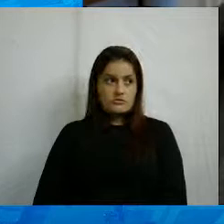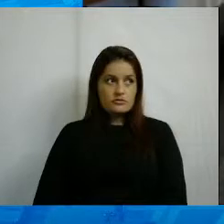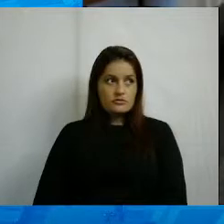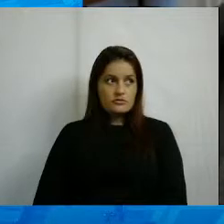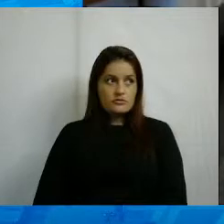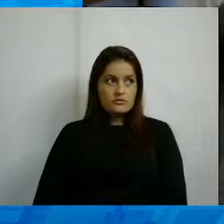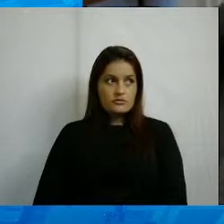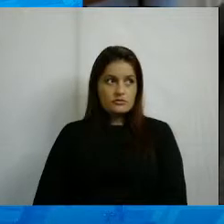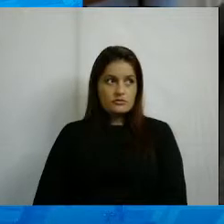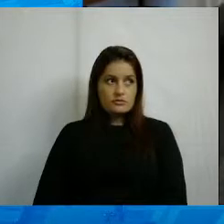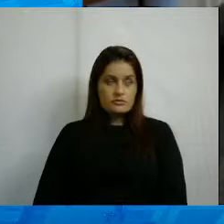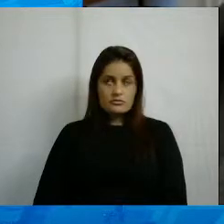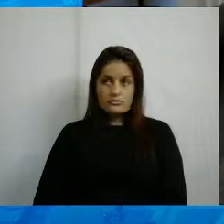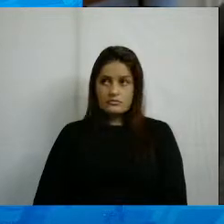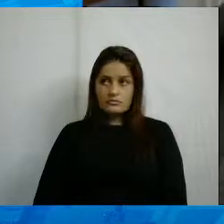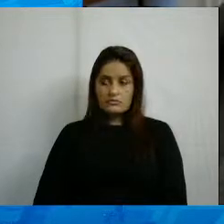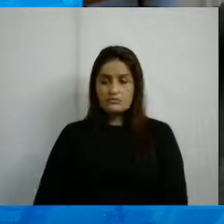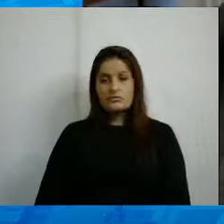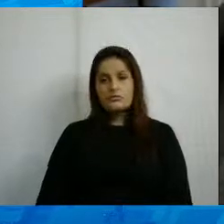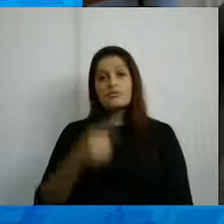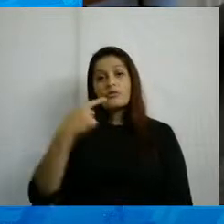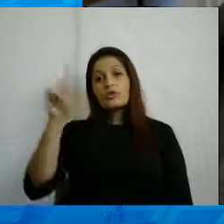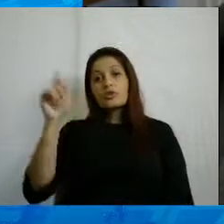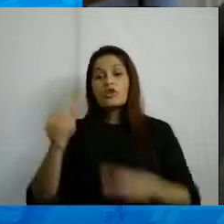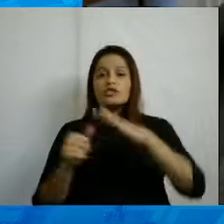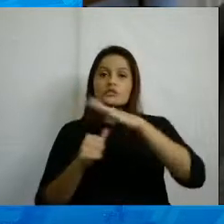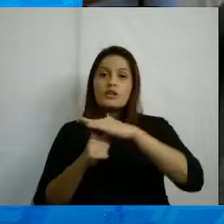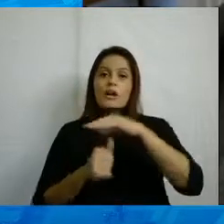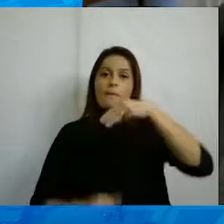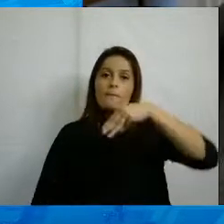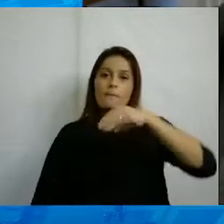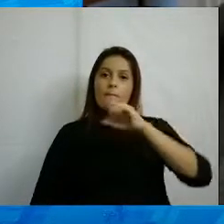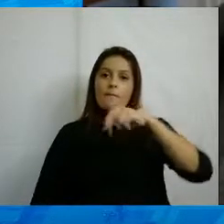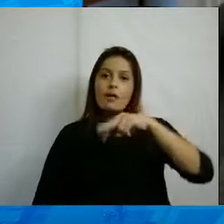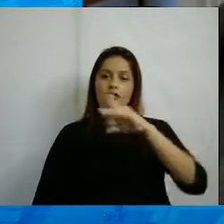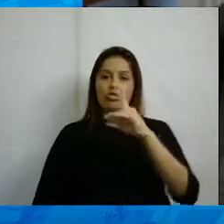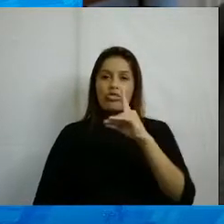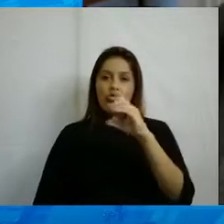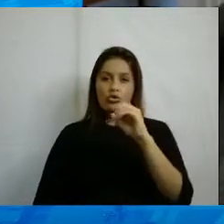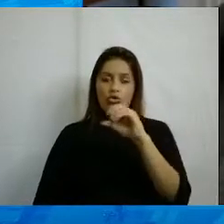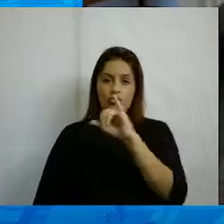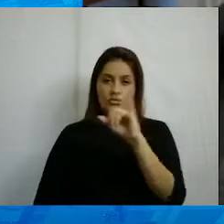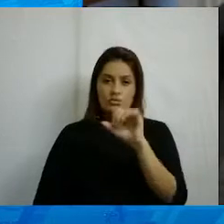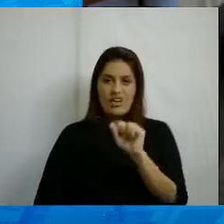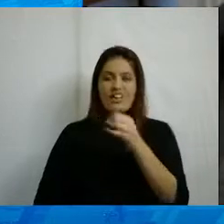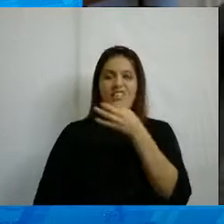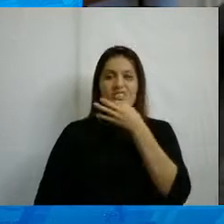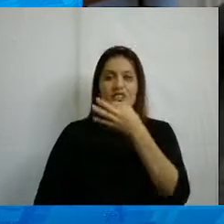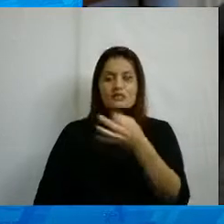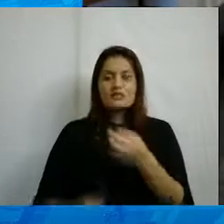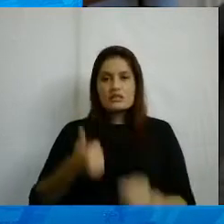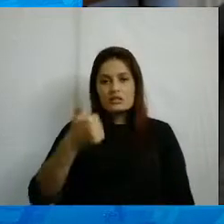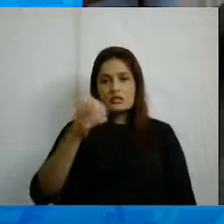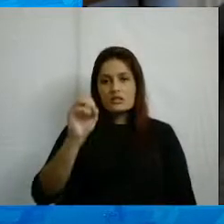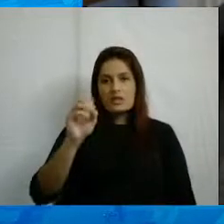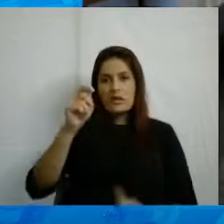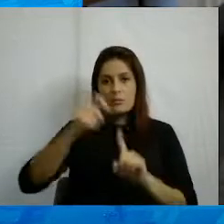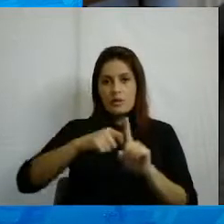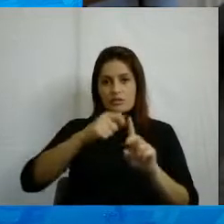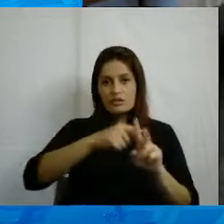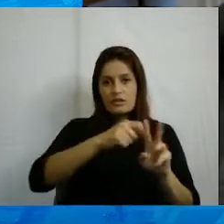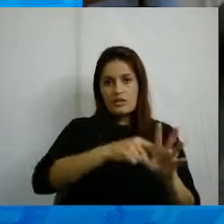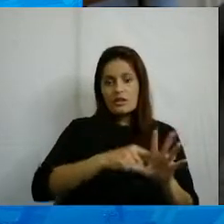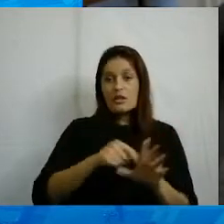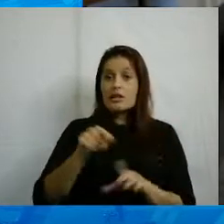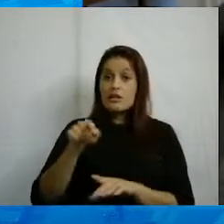Sí. Mi consulta va en relación a la garantía de 60 meses, si está supeditada a la